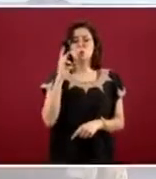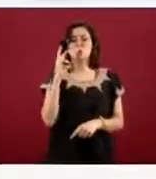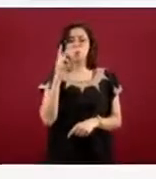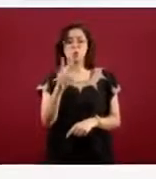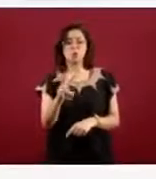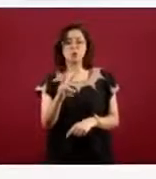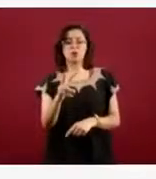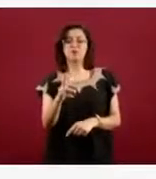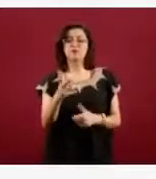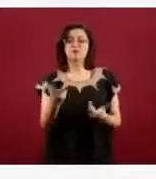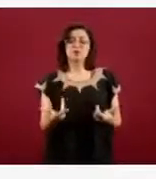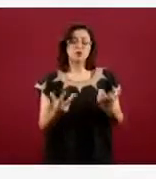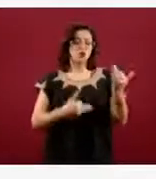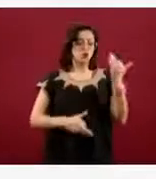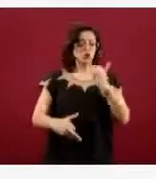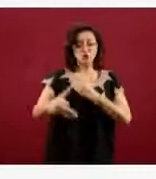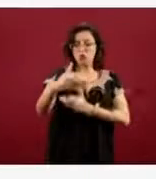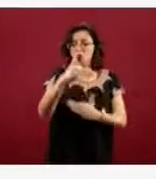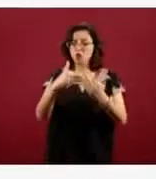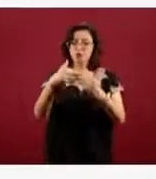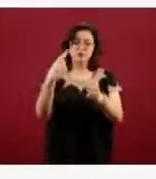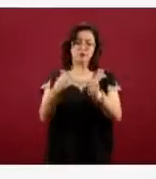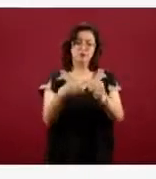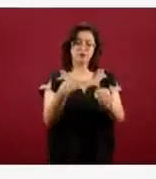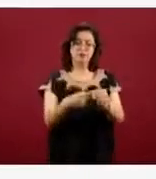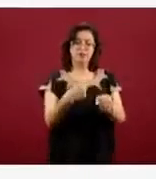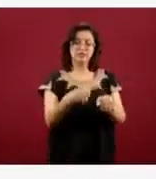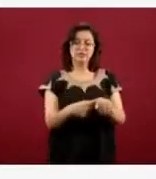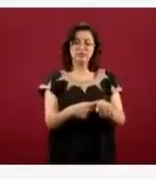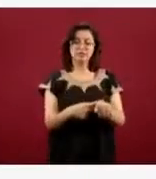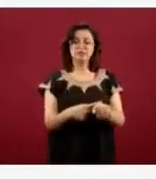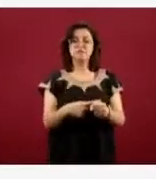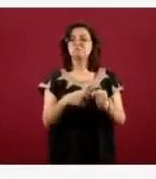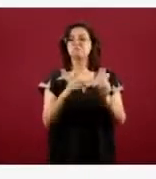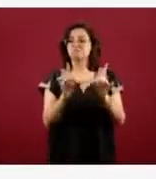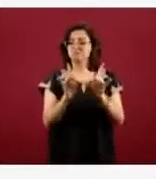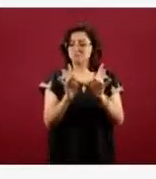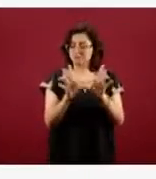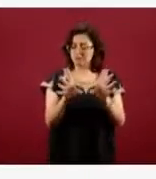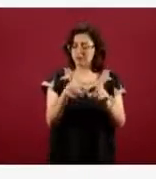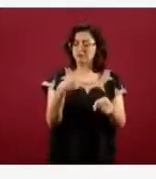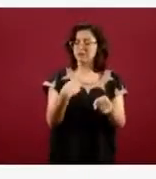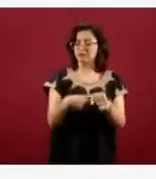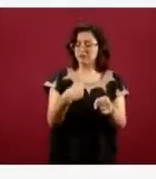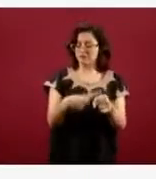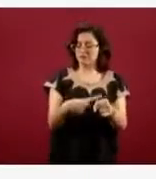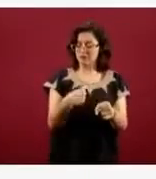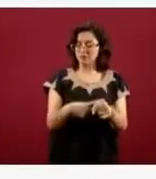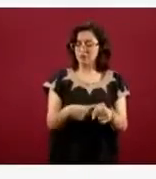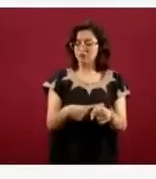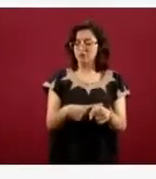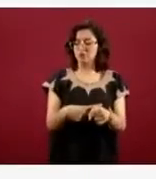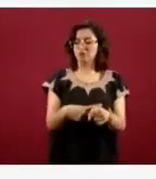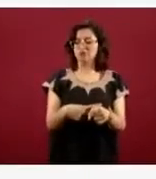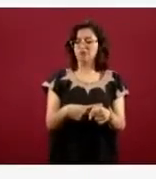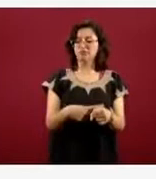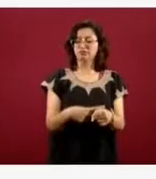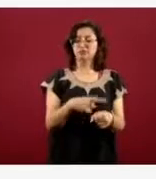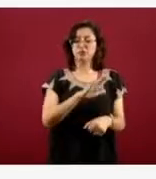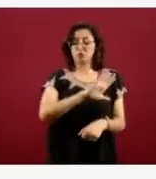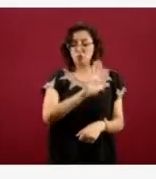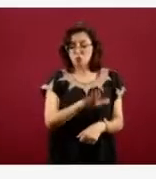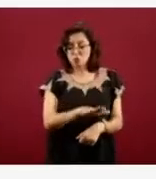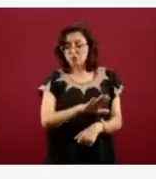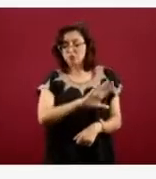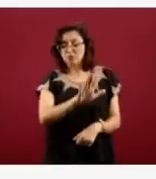distribución de edades de todos los casos confirmados, es decir, todas las personas que han padecido o están padeciendo la enfermedad, aquí en las difunciones